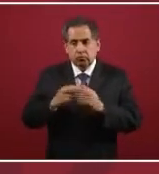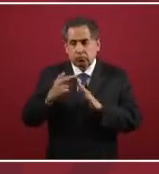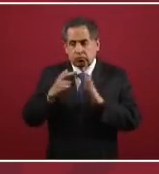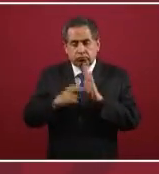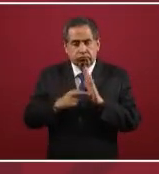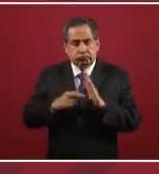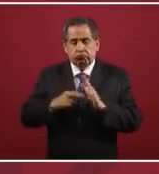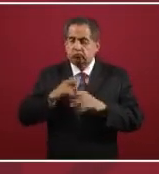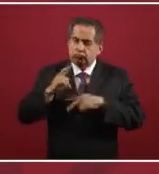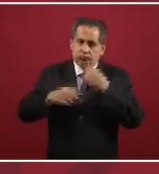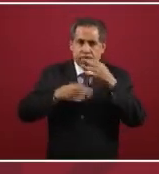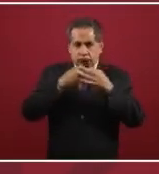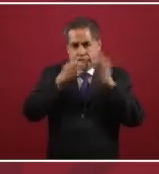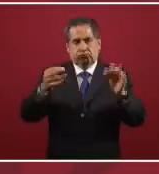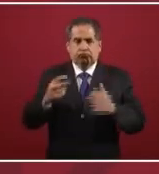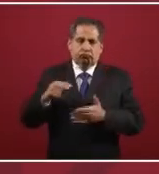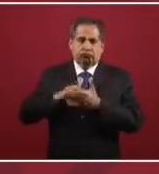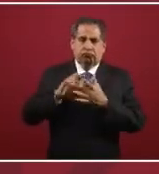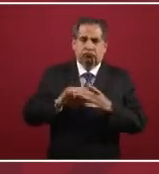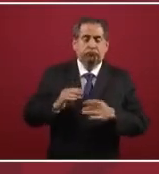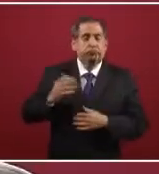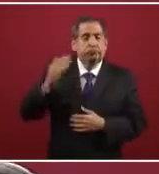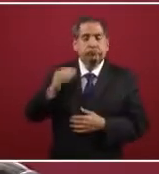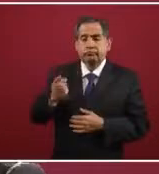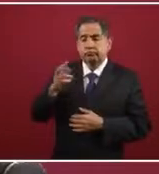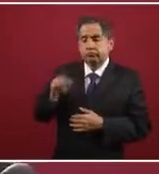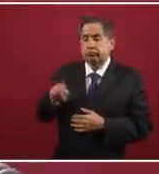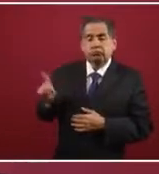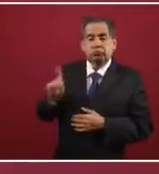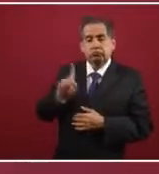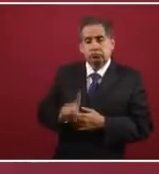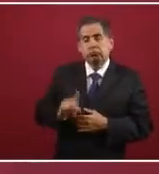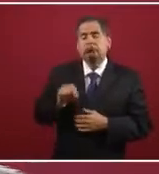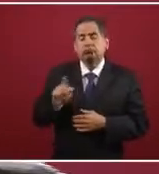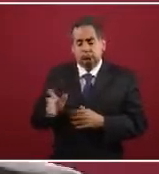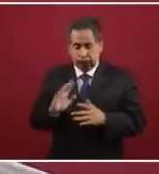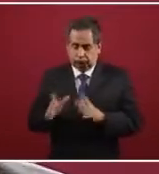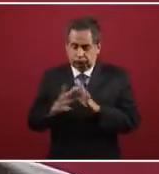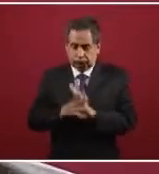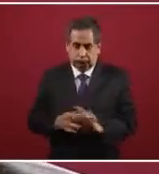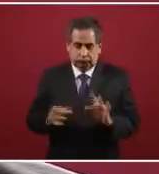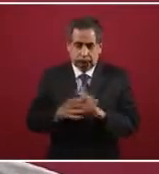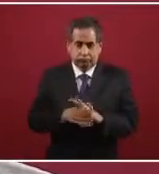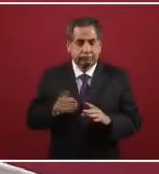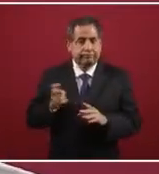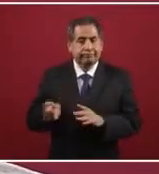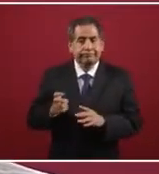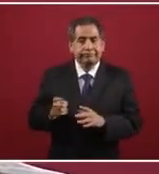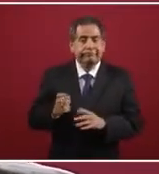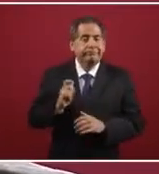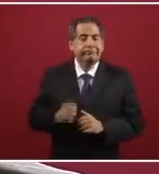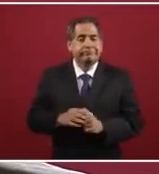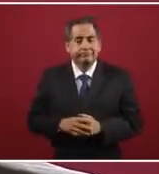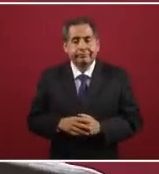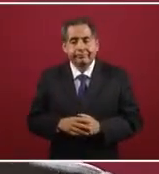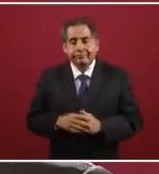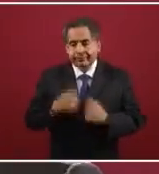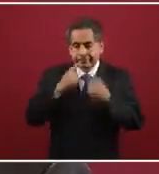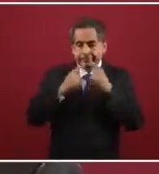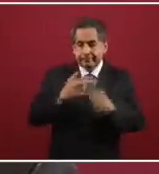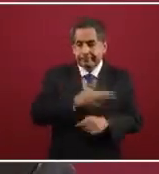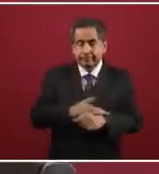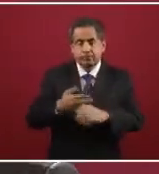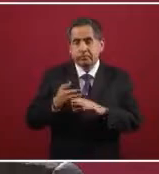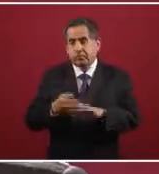postura. Ya en alguna ocasión la doctora Márquez aquí había explicado que estos casos se derivan de procesos